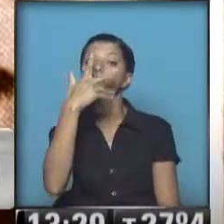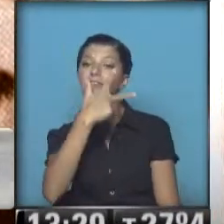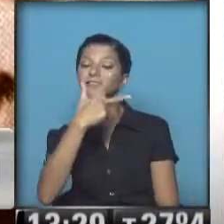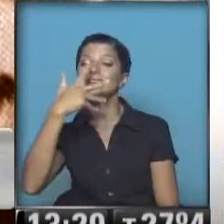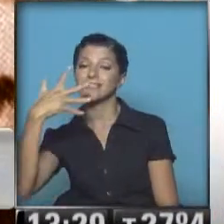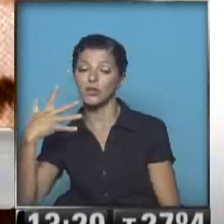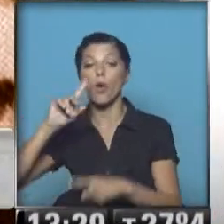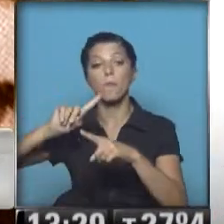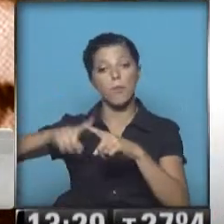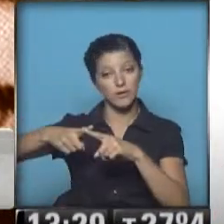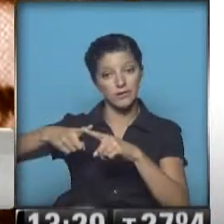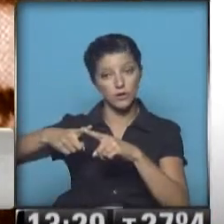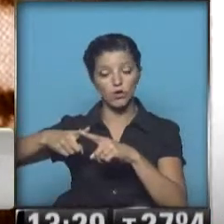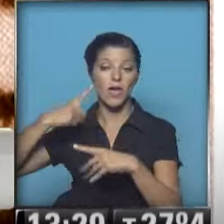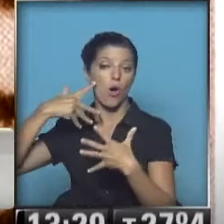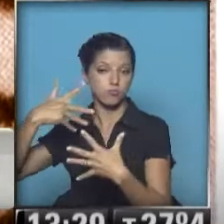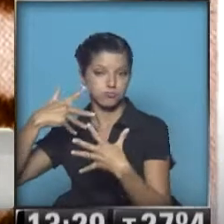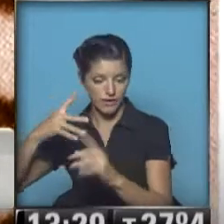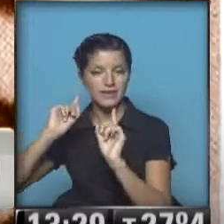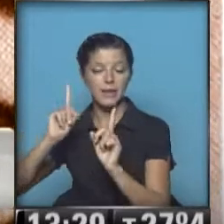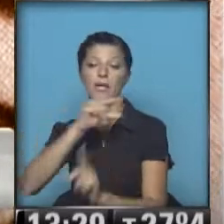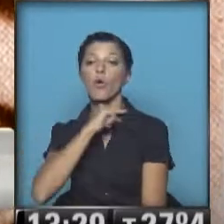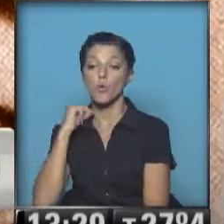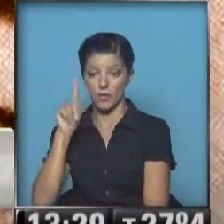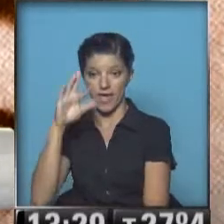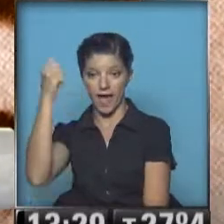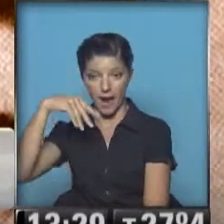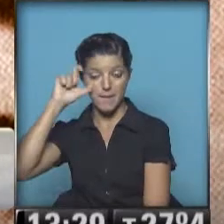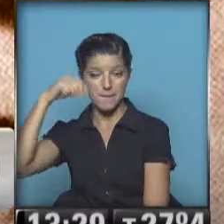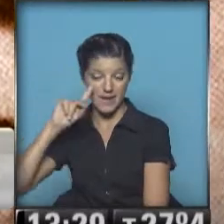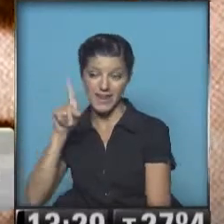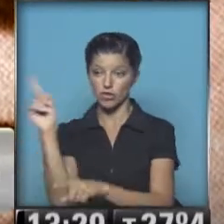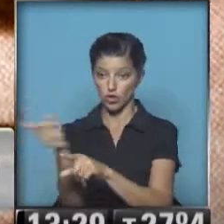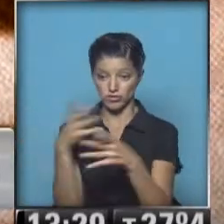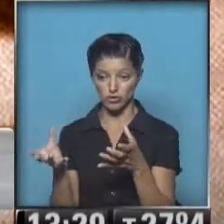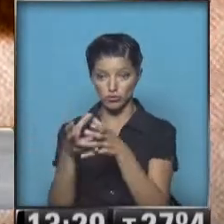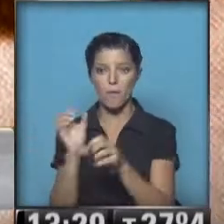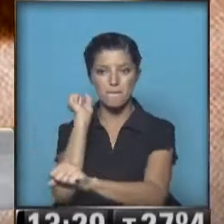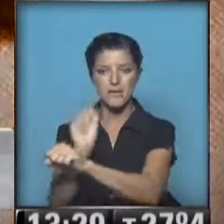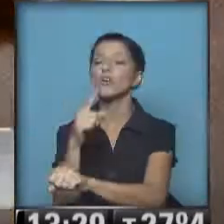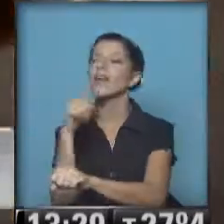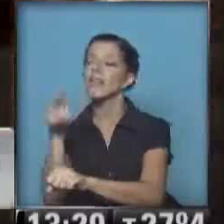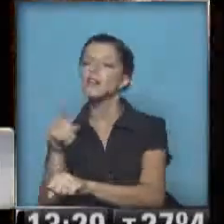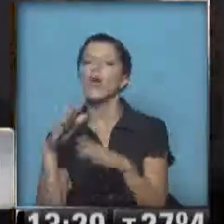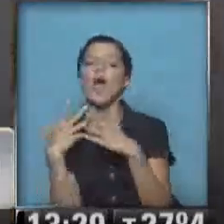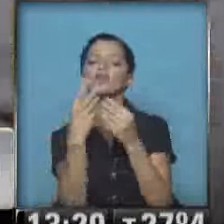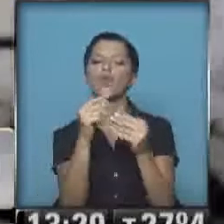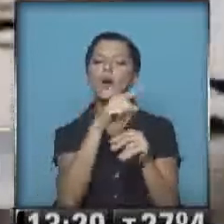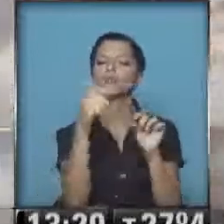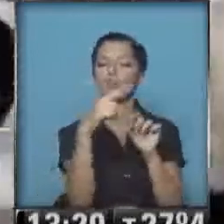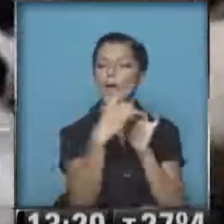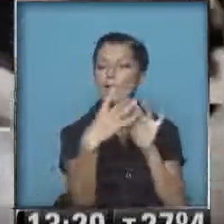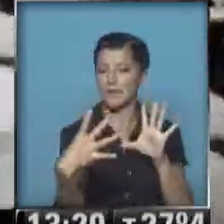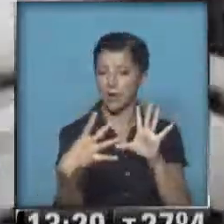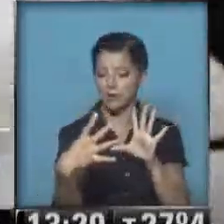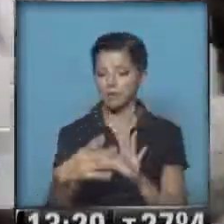reconocidos políticos, intelectuales y sacerdotes armenios acusándolos de colaborar con el enemigo. La lista en